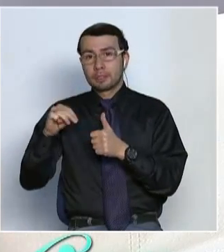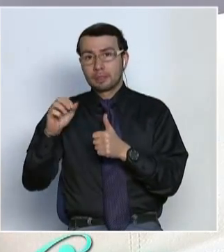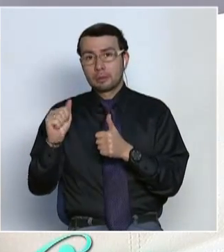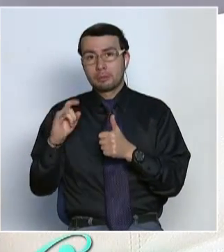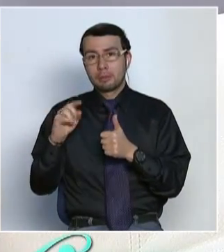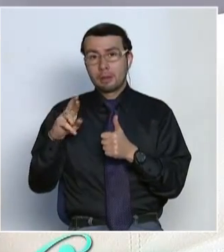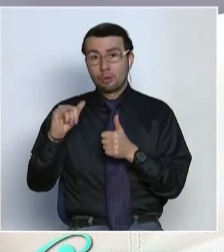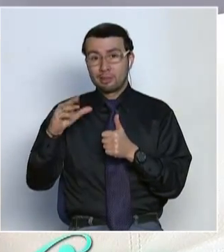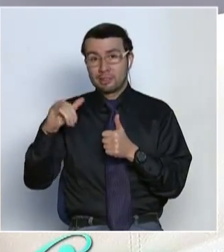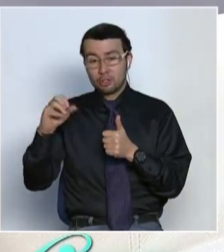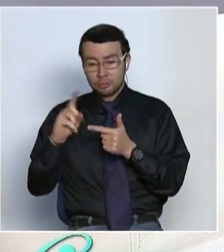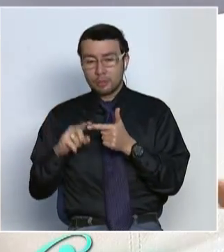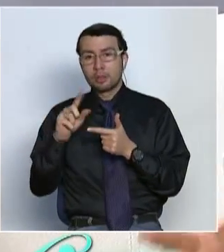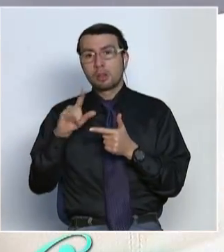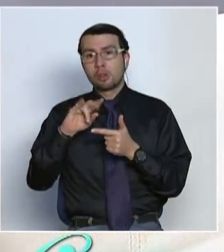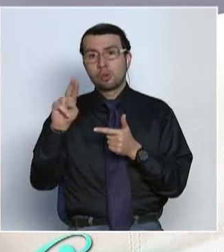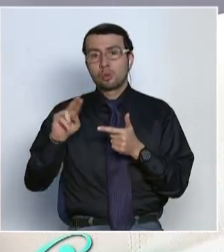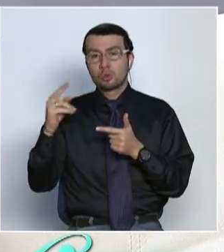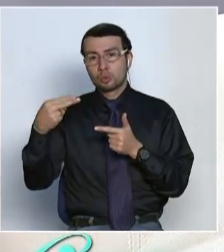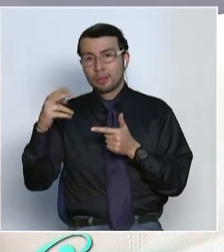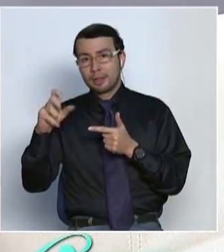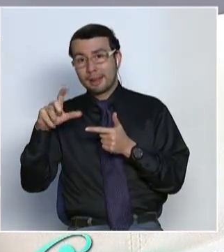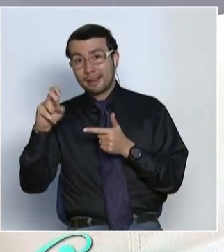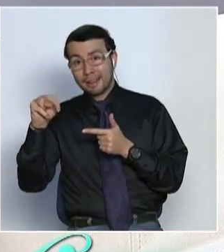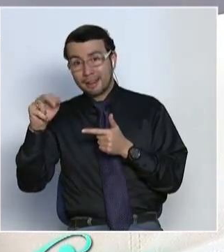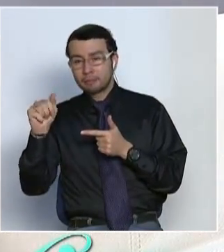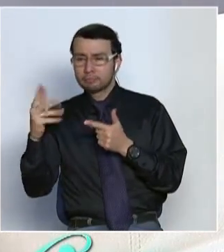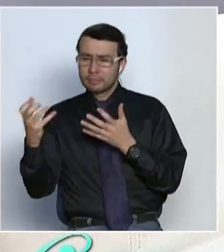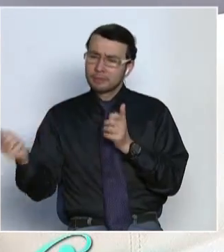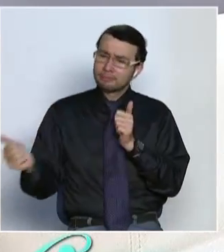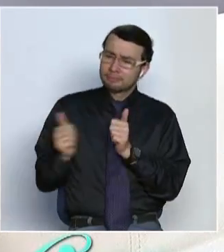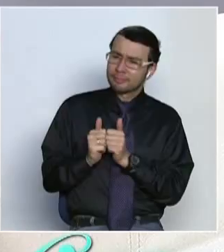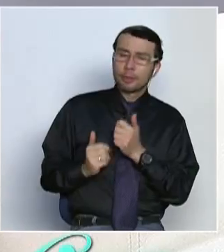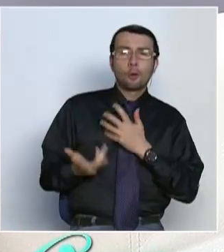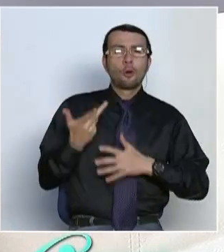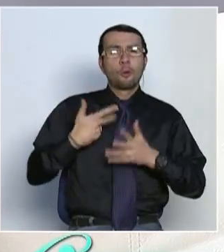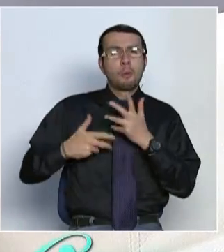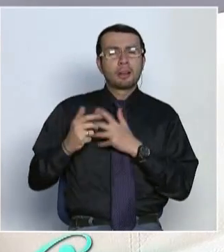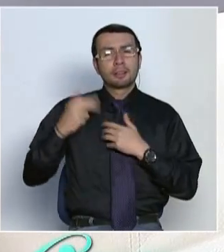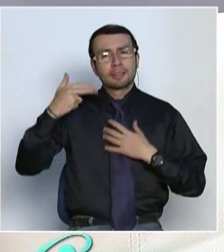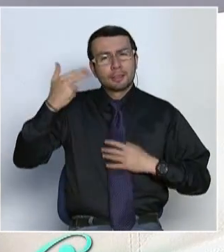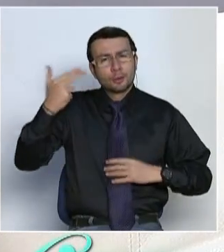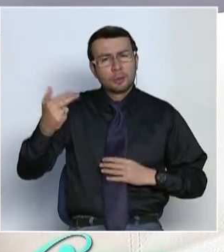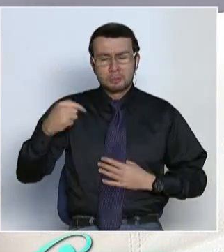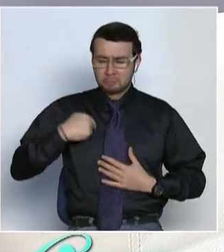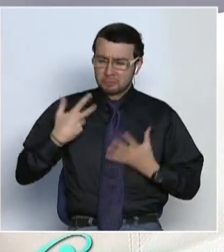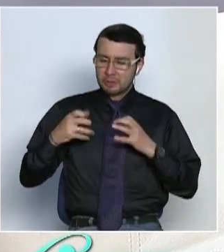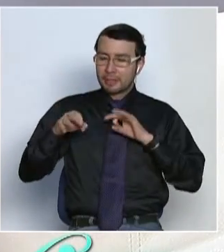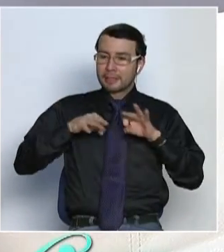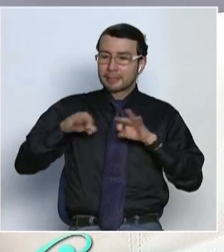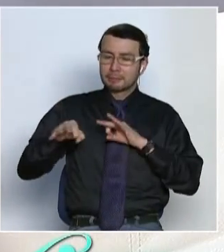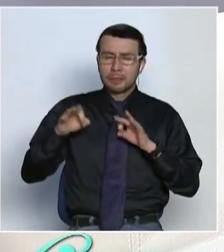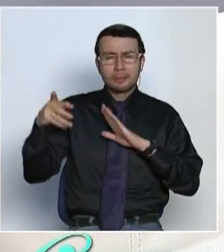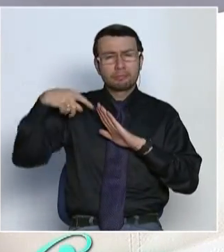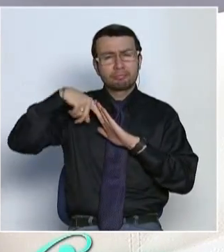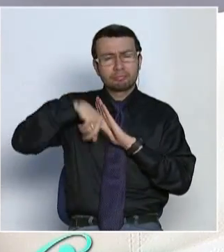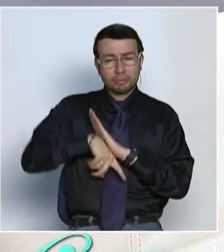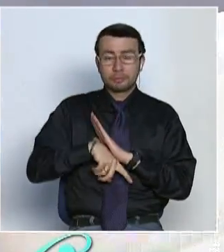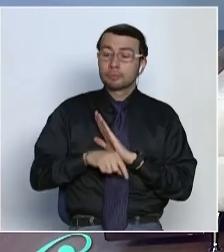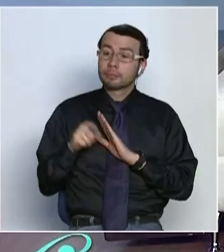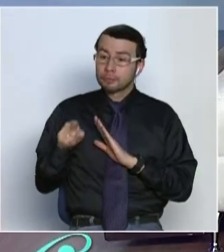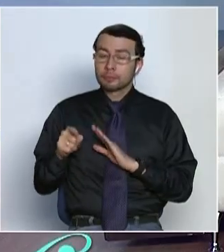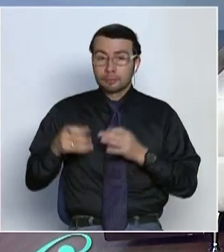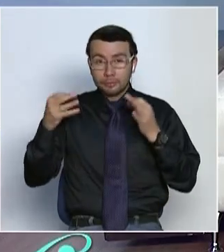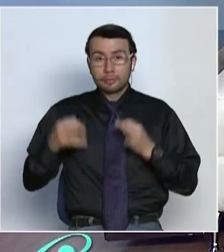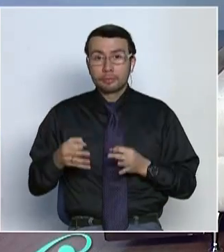Elena Palacio, con quien quiero compartir una historia clínica para poderla explicar más a fondo, porque es un motivo de